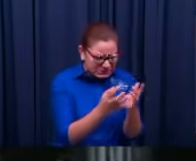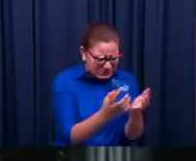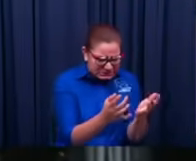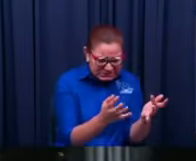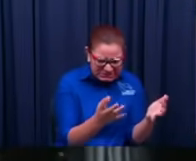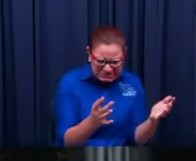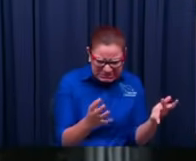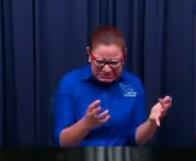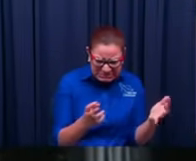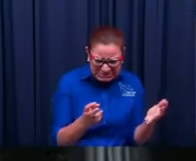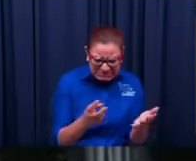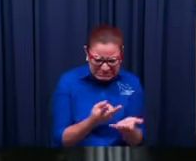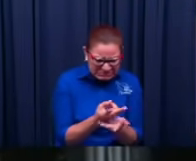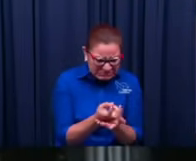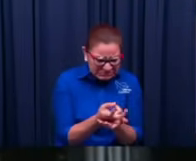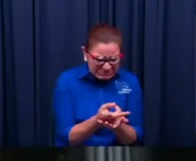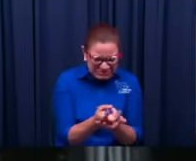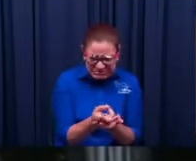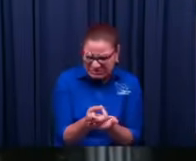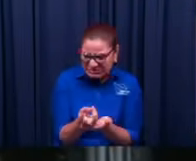de cucarachas,